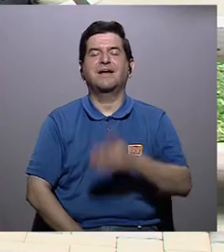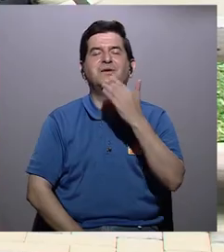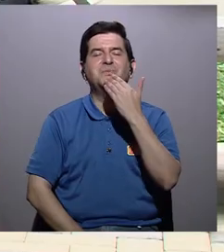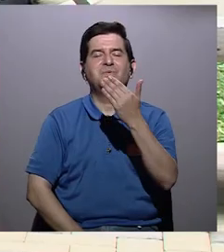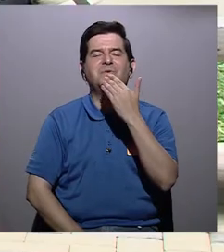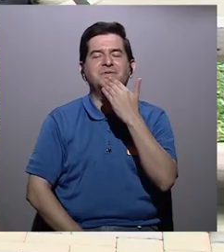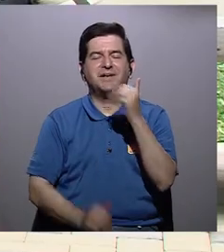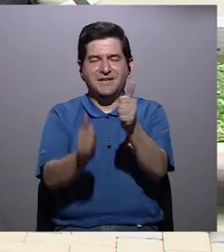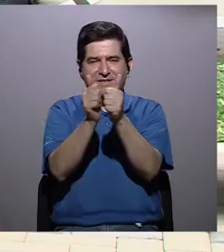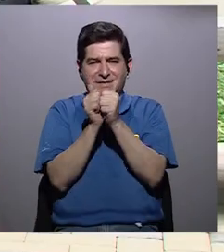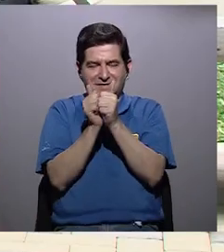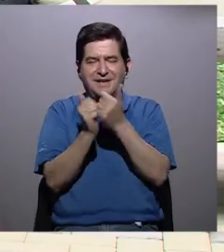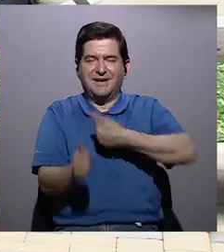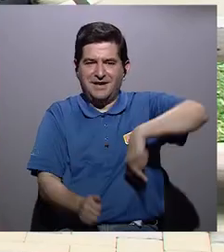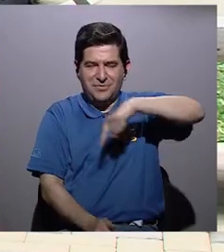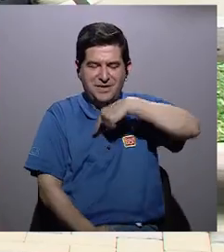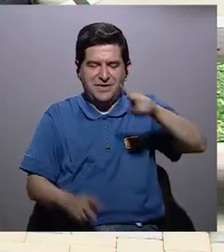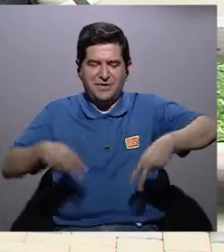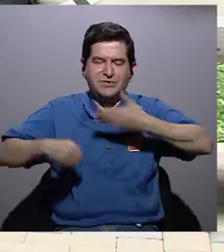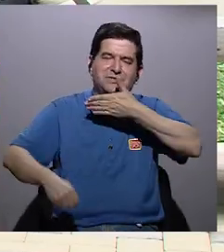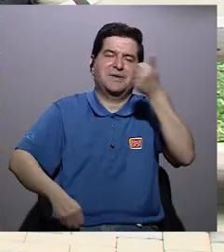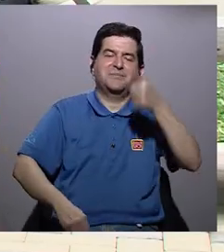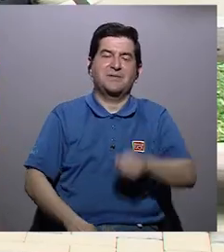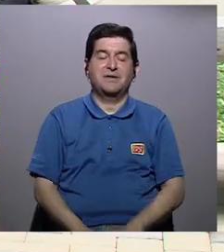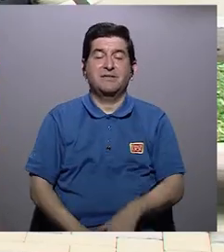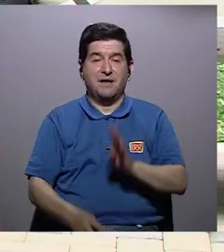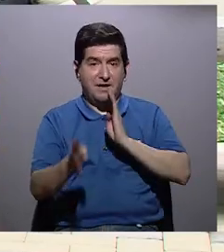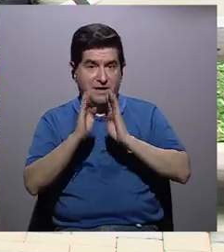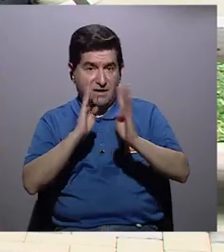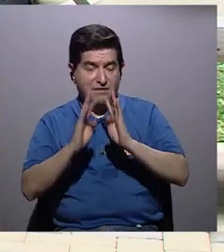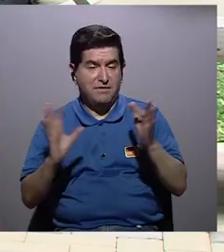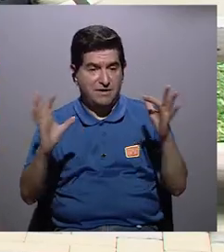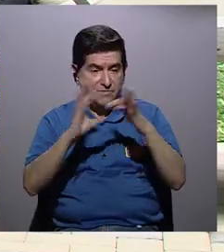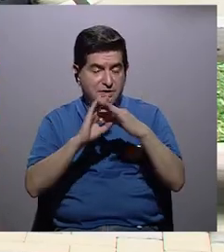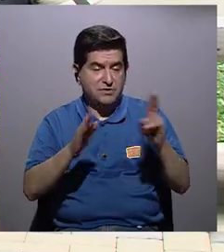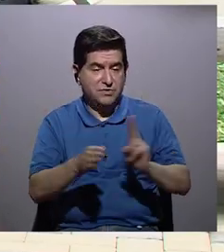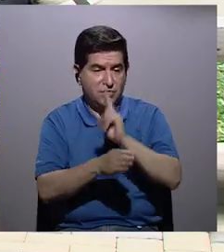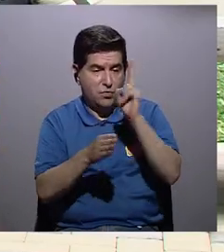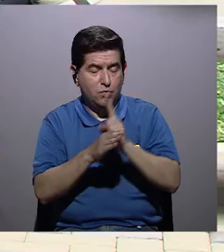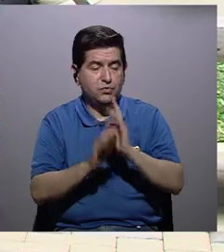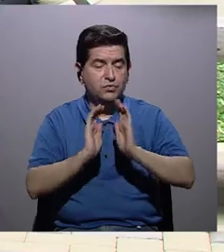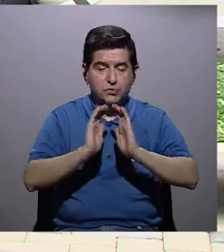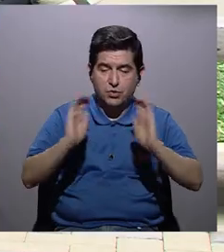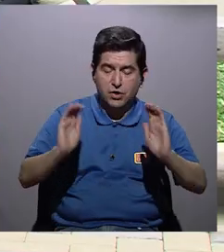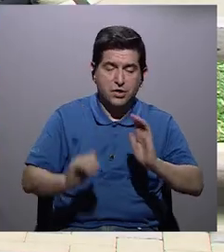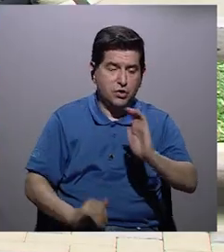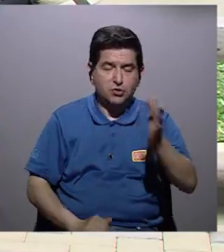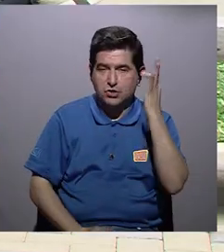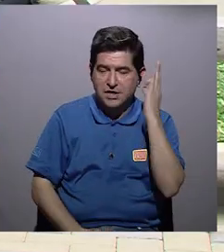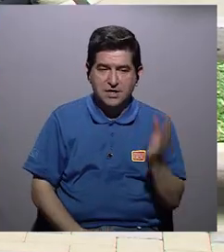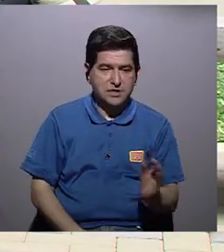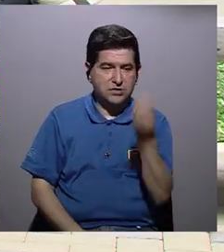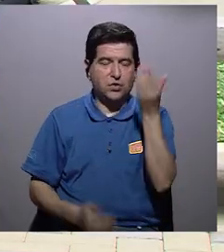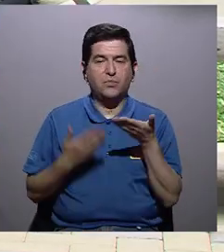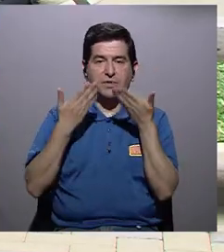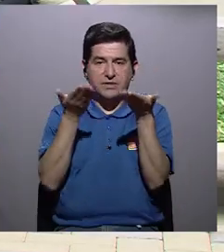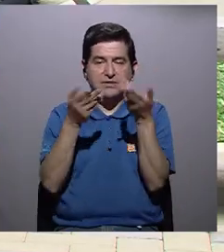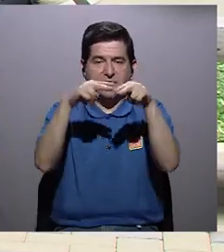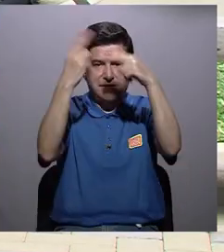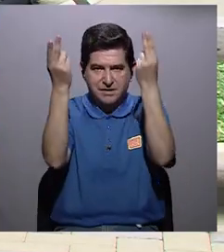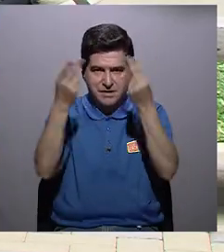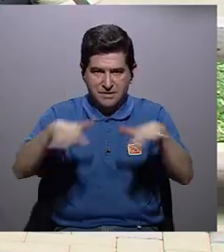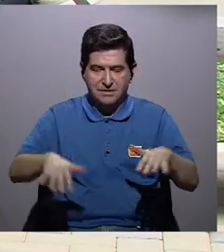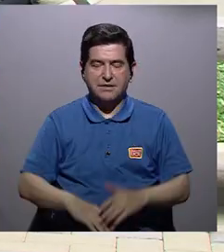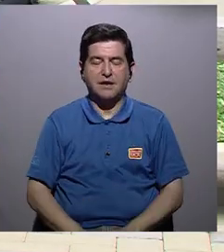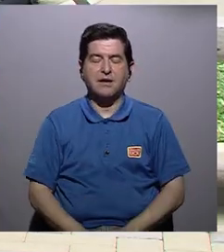Gracias por estar en compañía de nosotros en Vivir Mejor. Estamos conversando acerca de los usos que le dan niños, niñas y adolescentes al internet con el